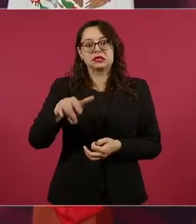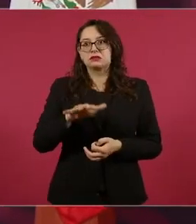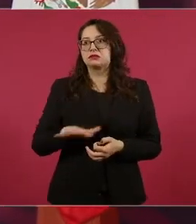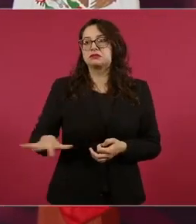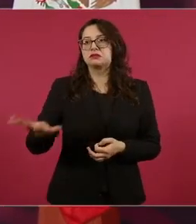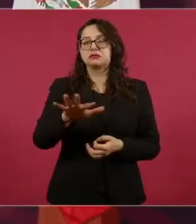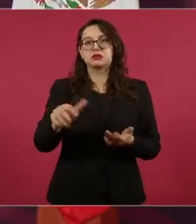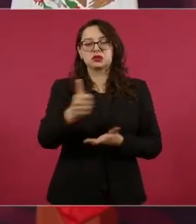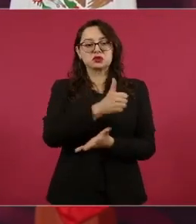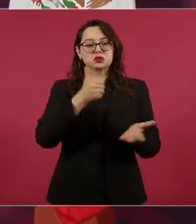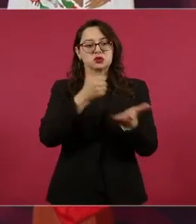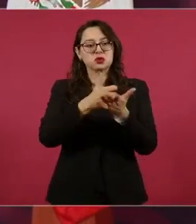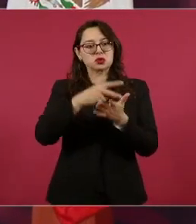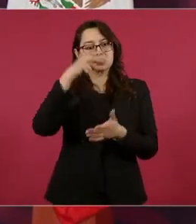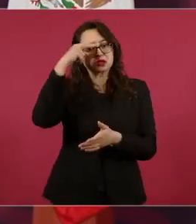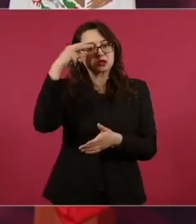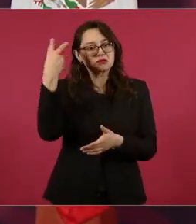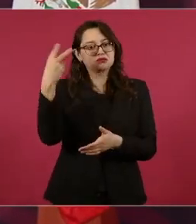ciudad